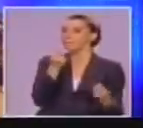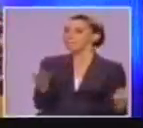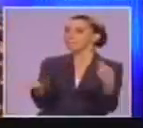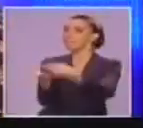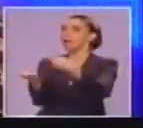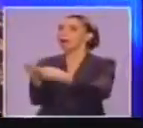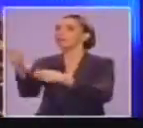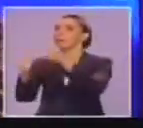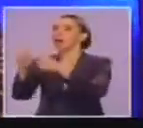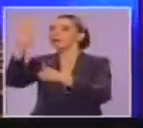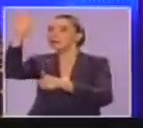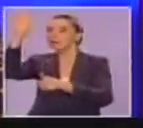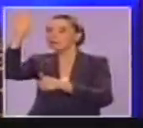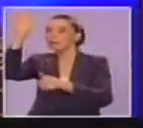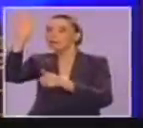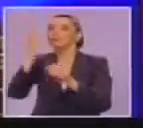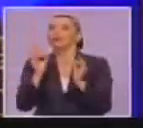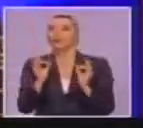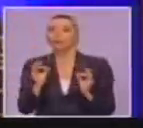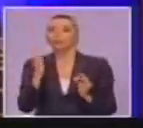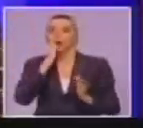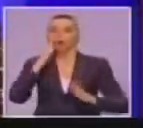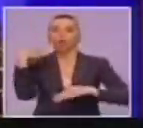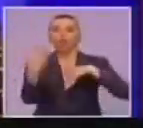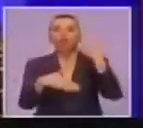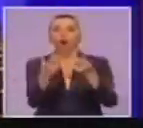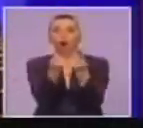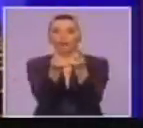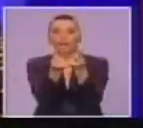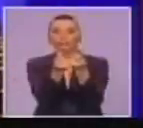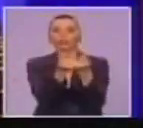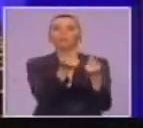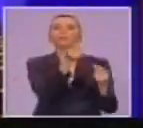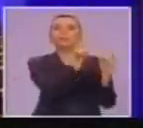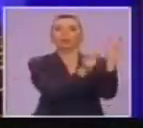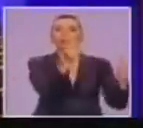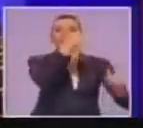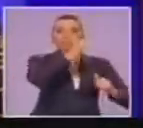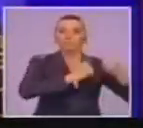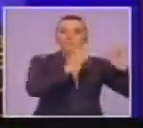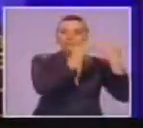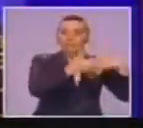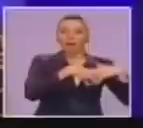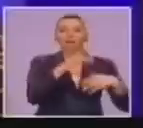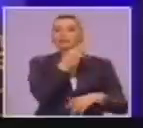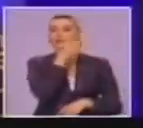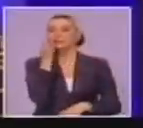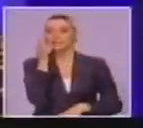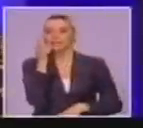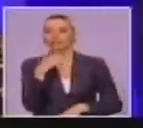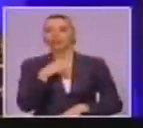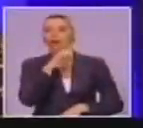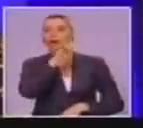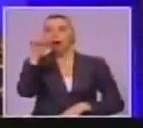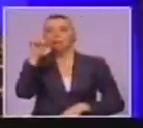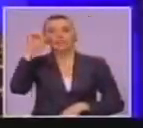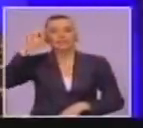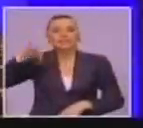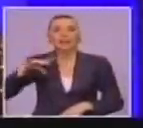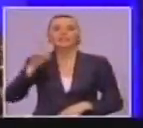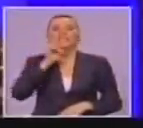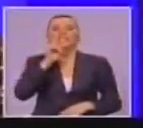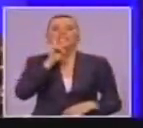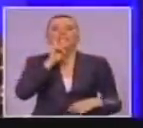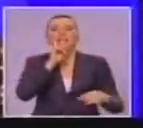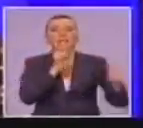una candidatura, es que justamente las donaciones que se hacen por sectores privados son secretas, vale decir, uno jamás se entera de